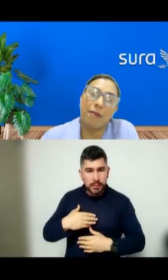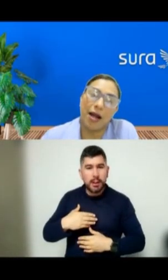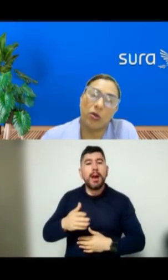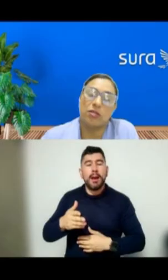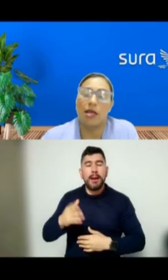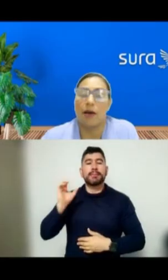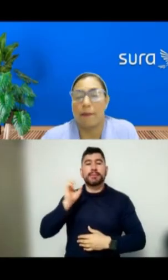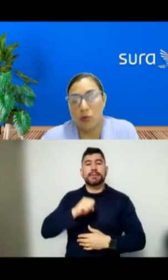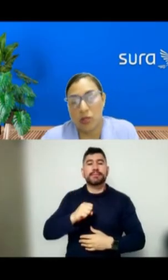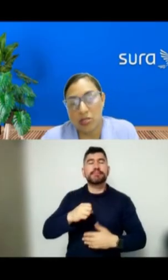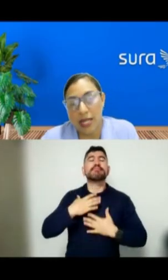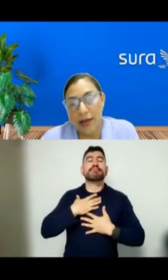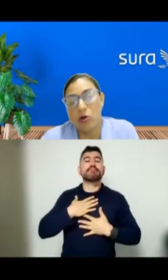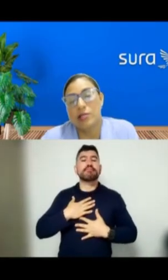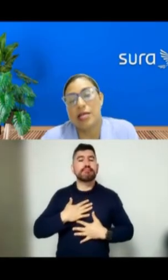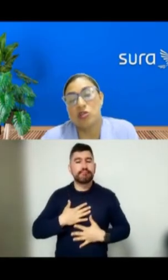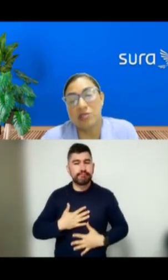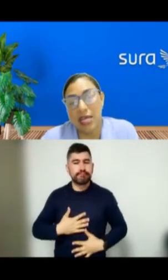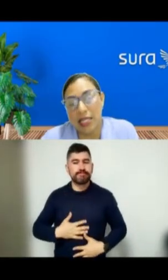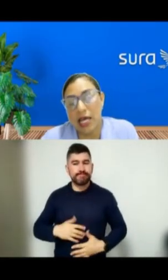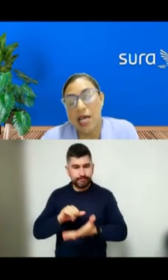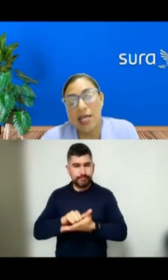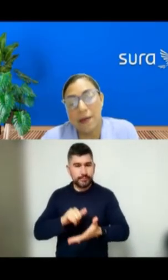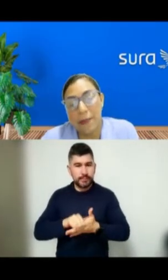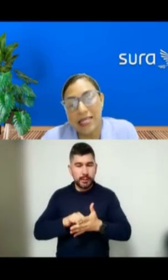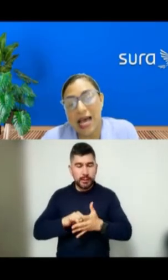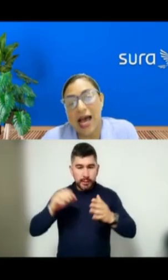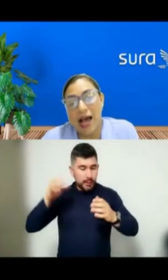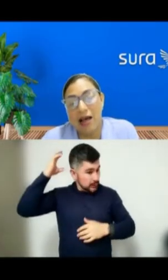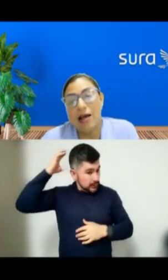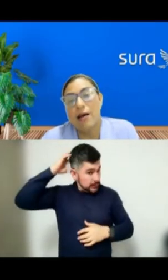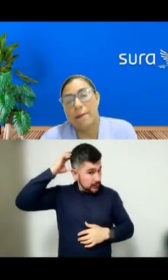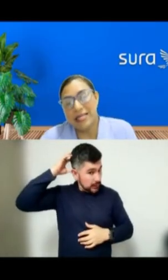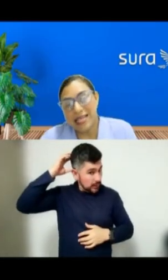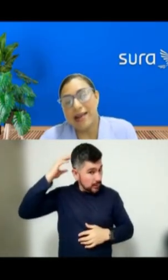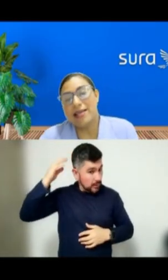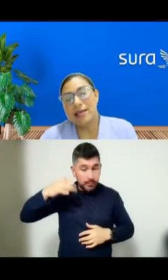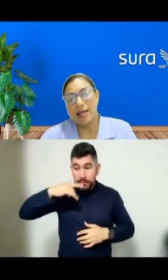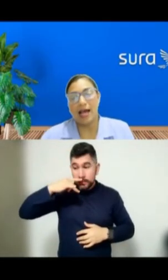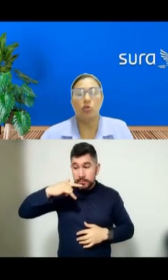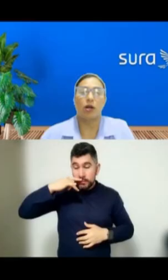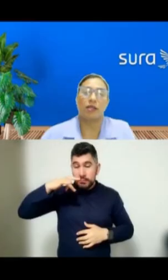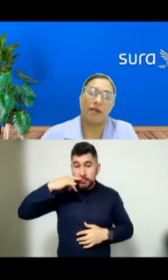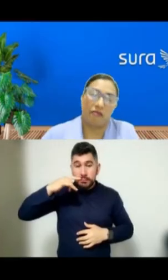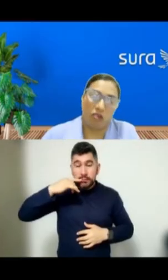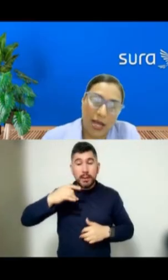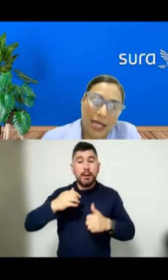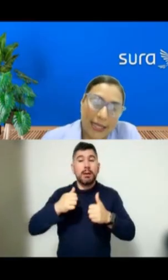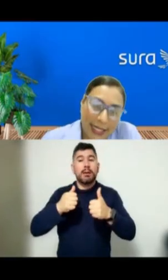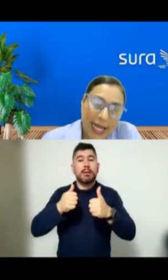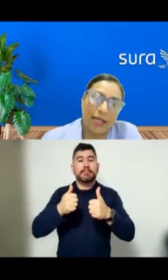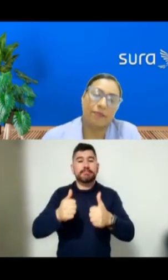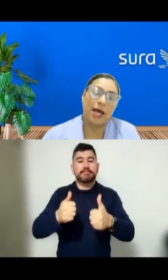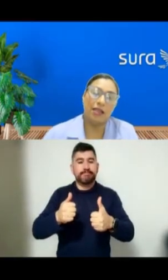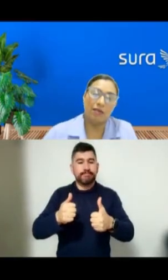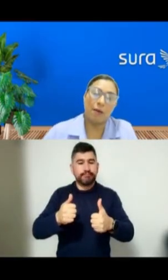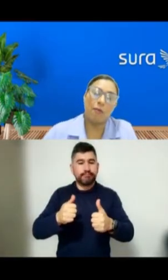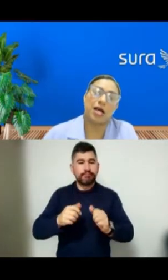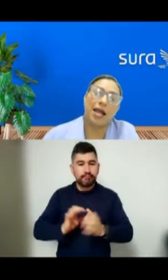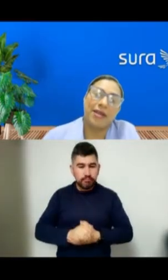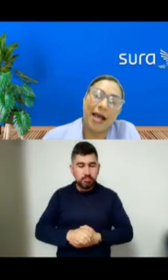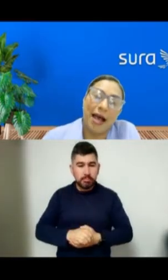¿qué? A calmarnos y nuestro cerebro ya se oxigena y empieza a pensar y actuar de la forma